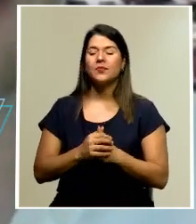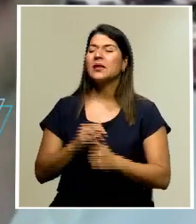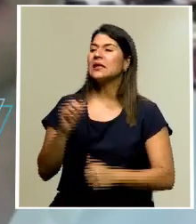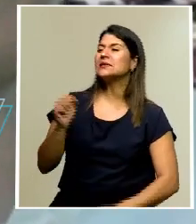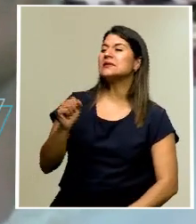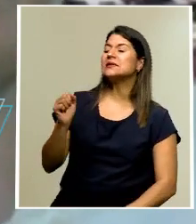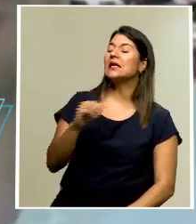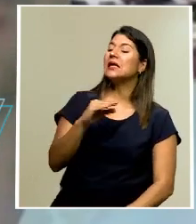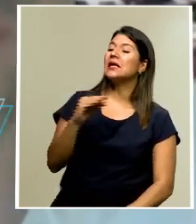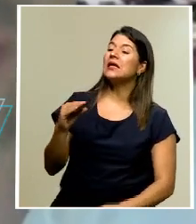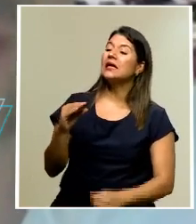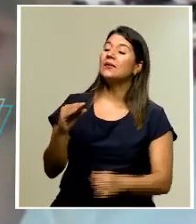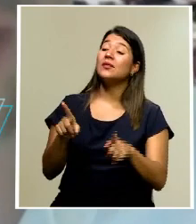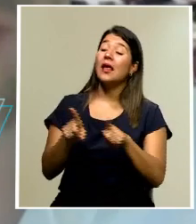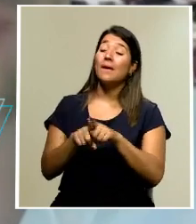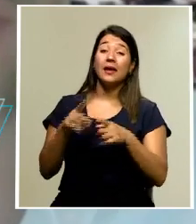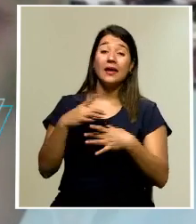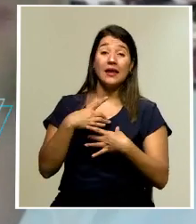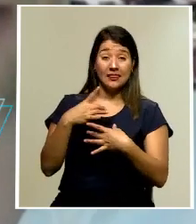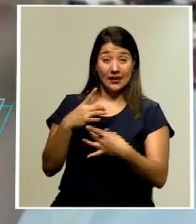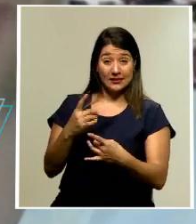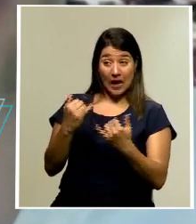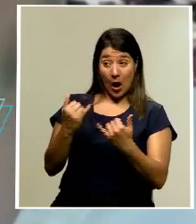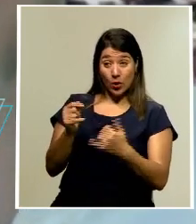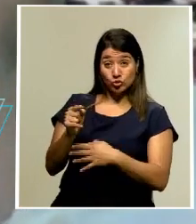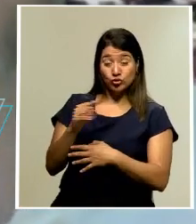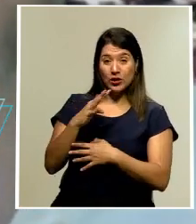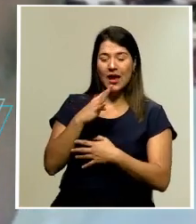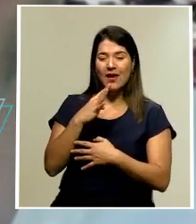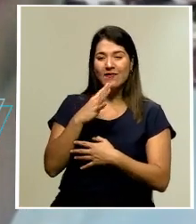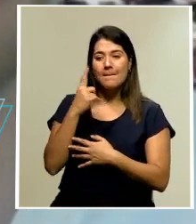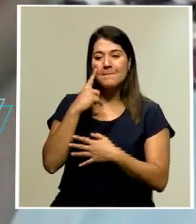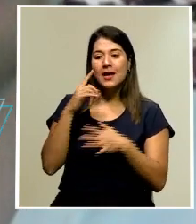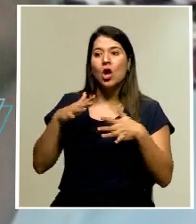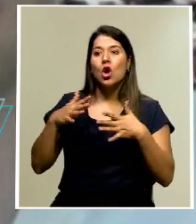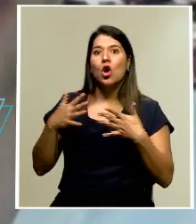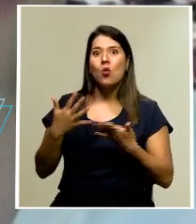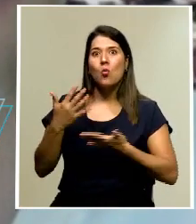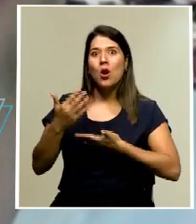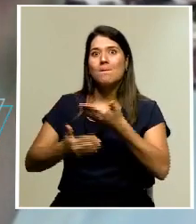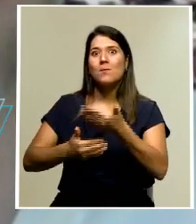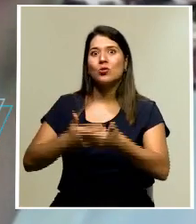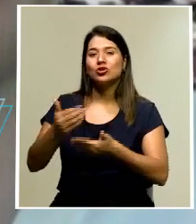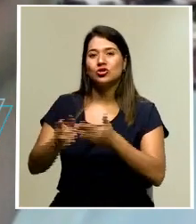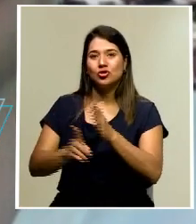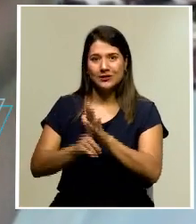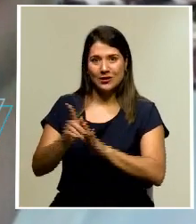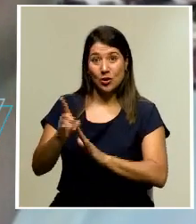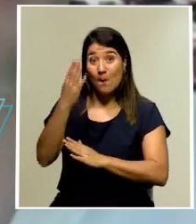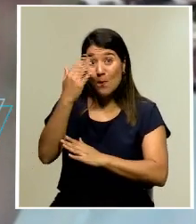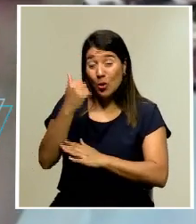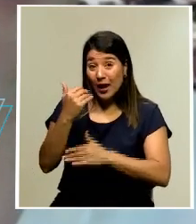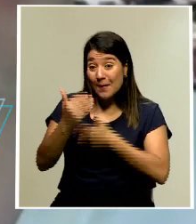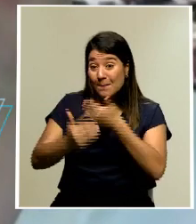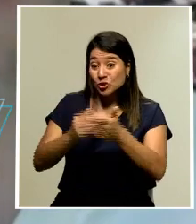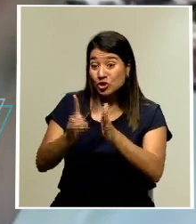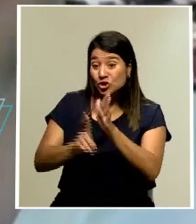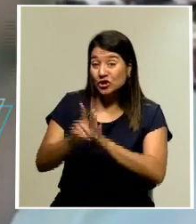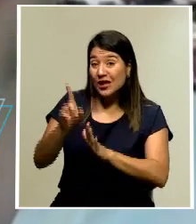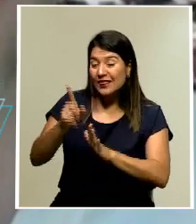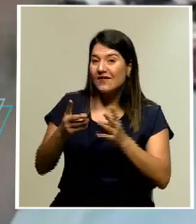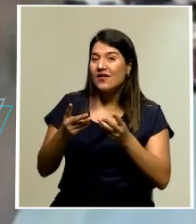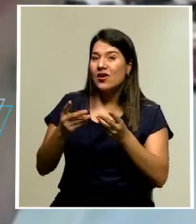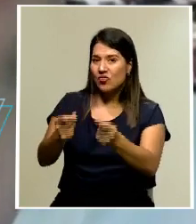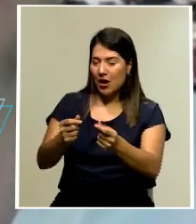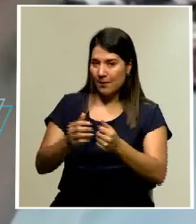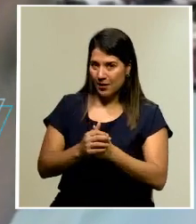Y sería interesante, Ernesto, ahora que lo mencionas, ¿verdad? Ver cuál es esa evolución, porque la evolución tiene que ser muy rápida, tiene que tener lo que hablabas de las curitas, ¿verdad? El